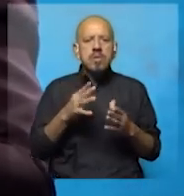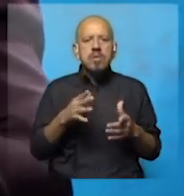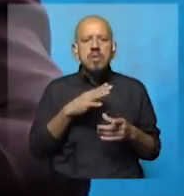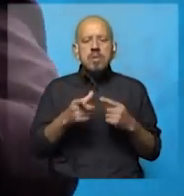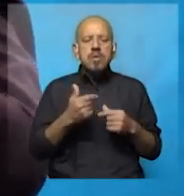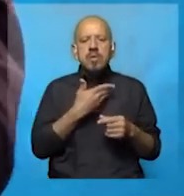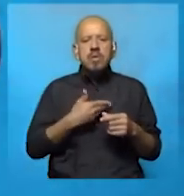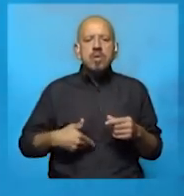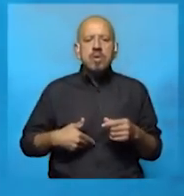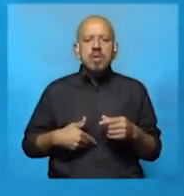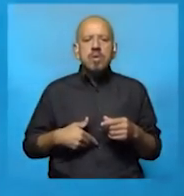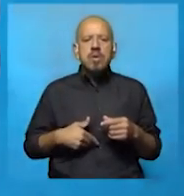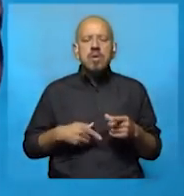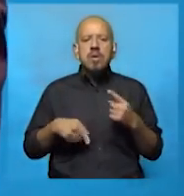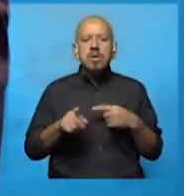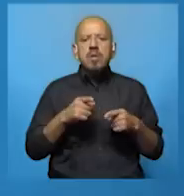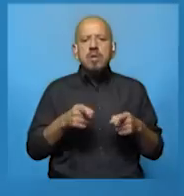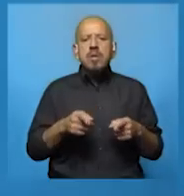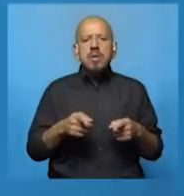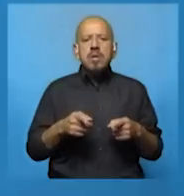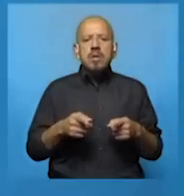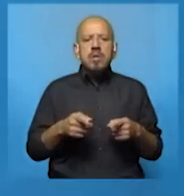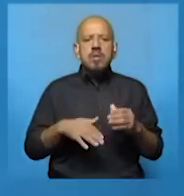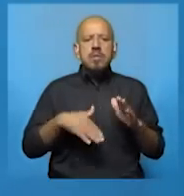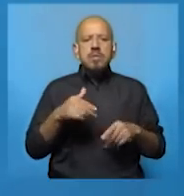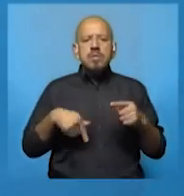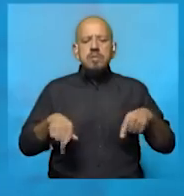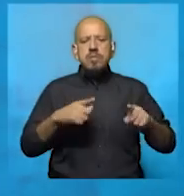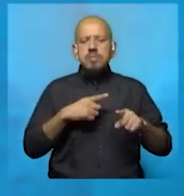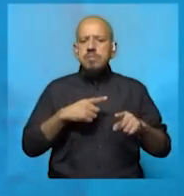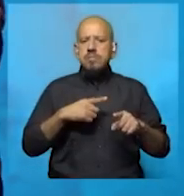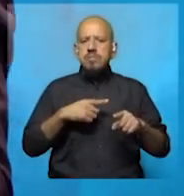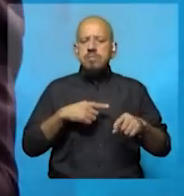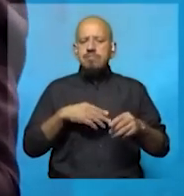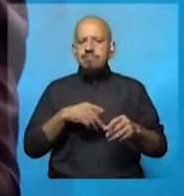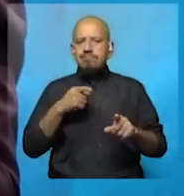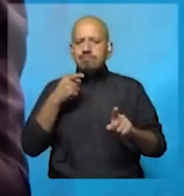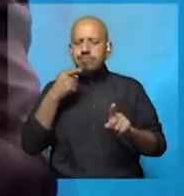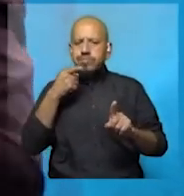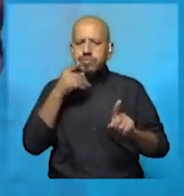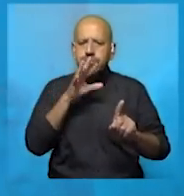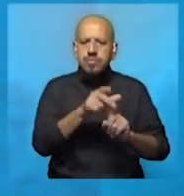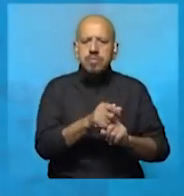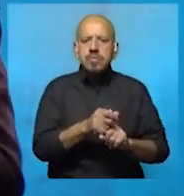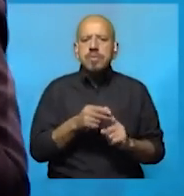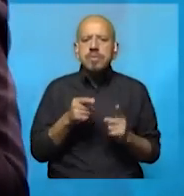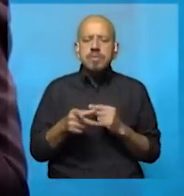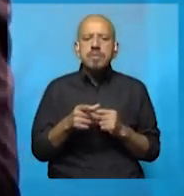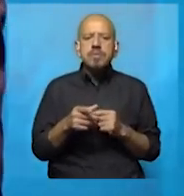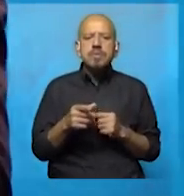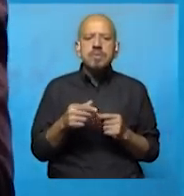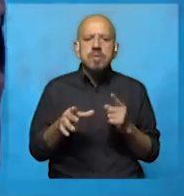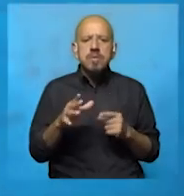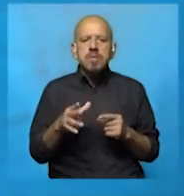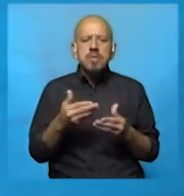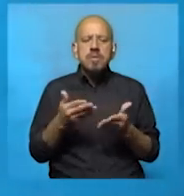que toman los gobiernos a la hora de combatir este tipo de delitos que a veces apunta lo represivo lo hemos visto aquí en el Uruguay el hecho de tratar de